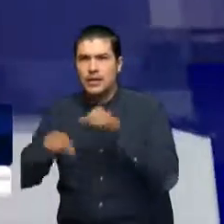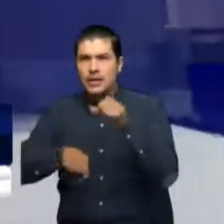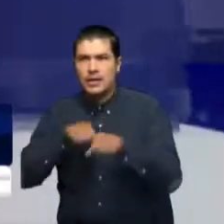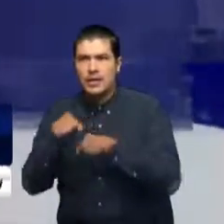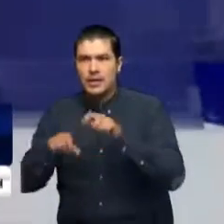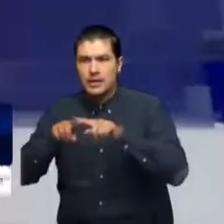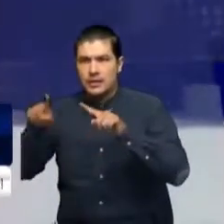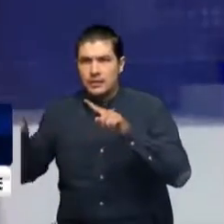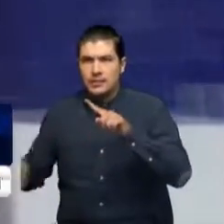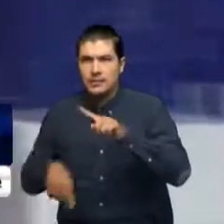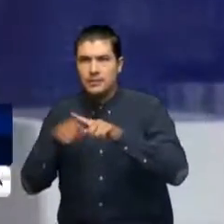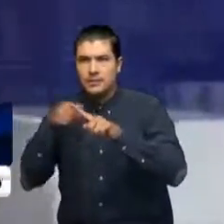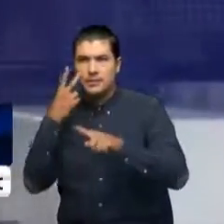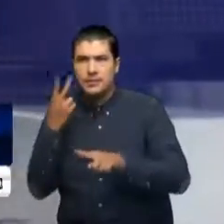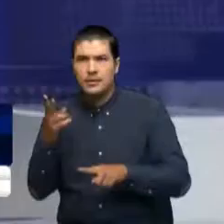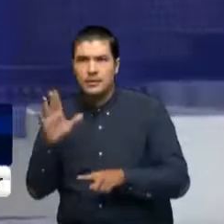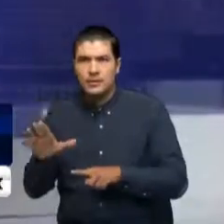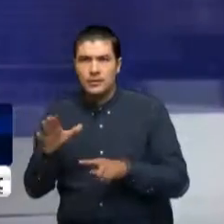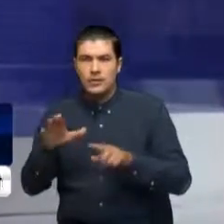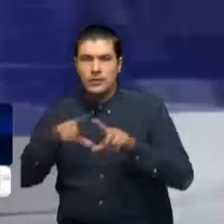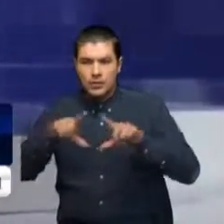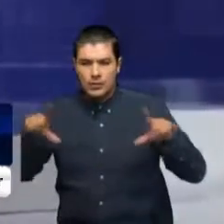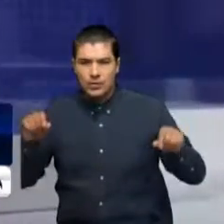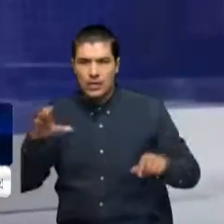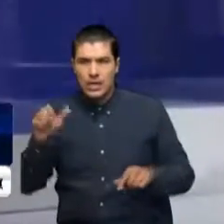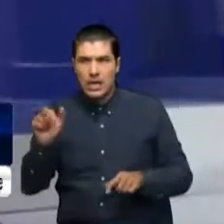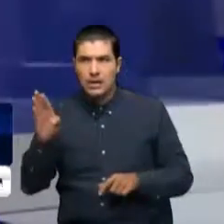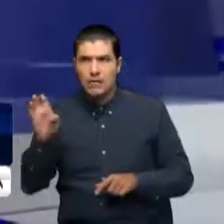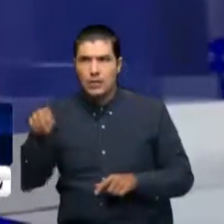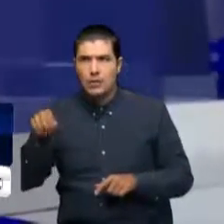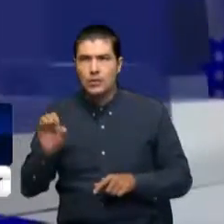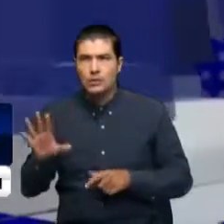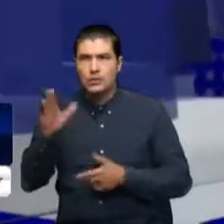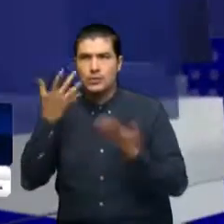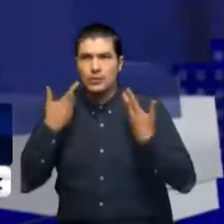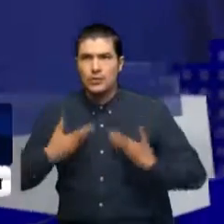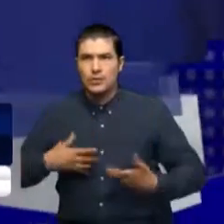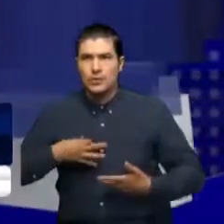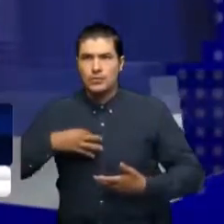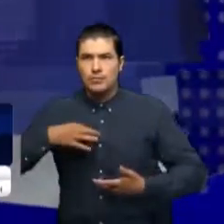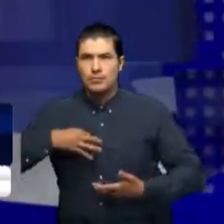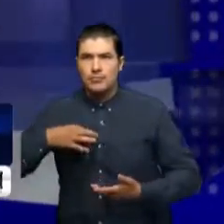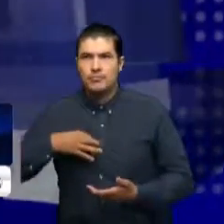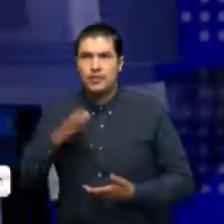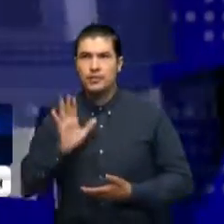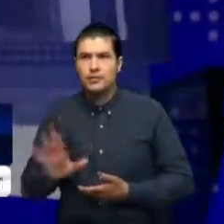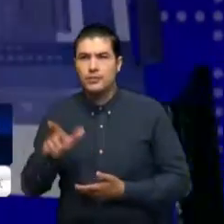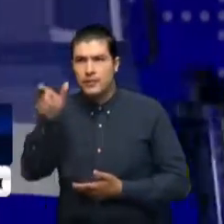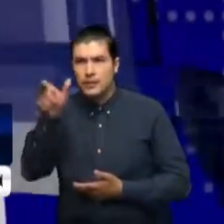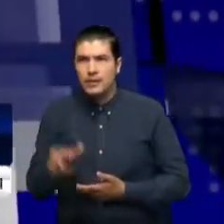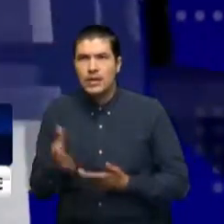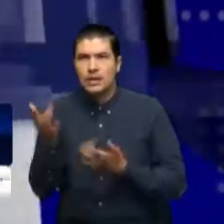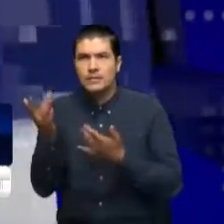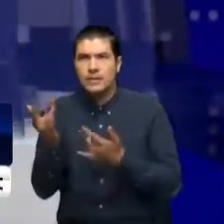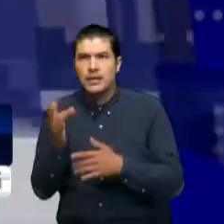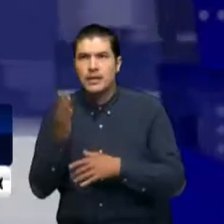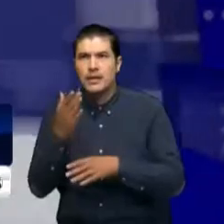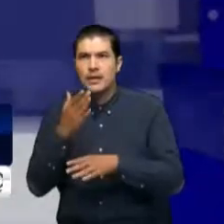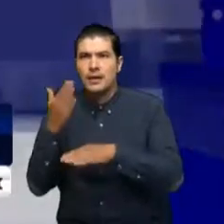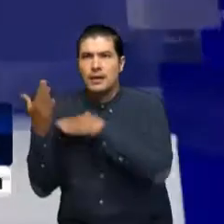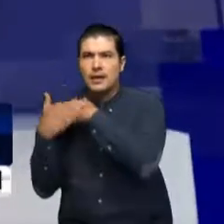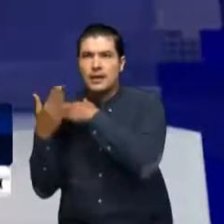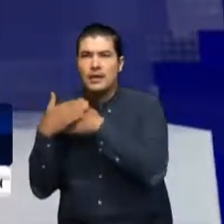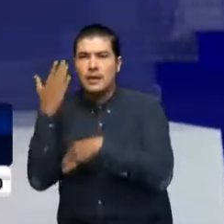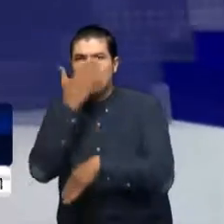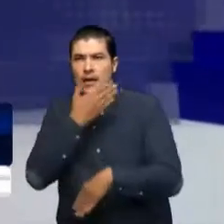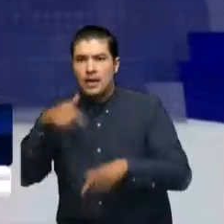rueda así, un marco en carbono y su enterizo. Está esperando ya que lo llamen a la prueba. Y acá